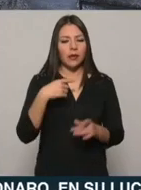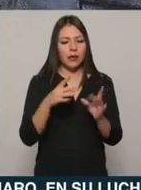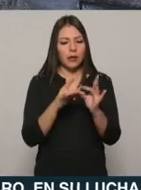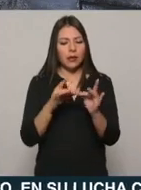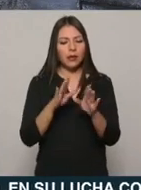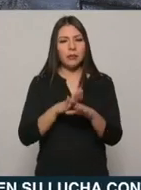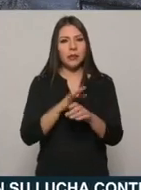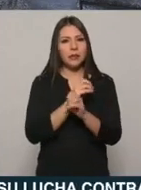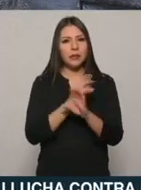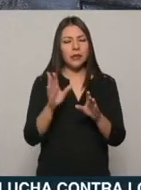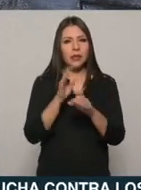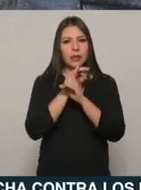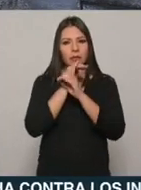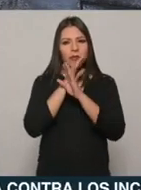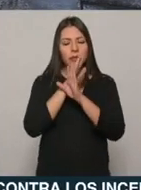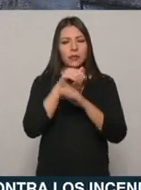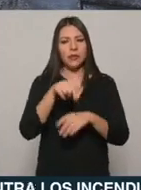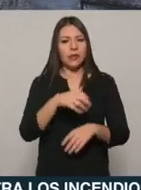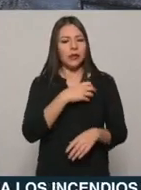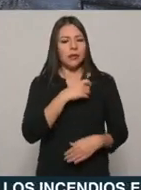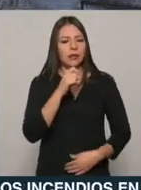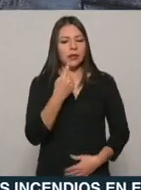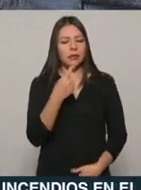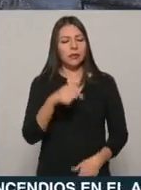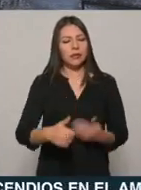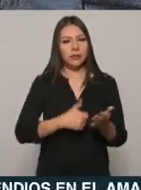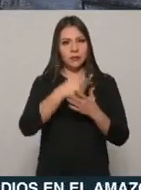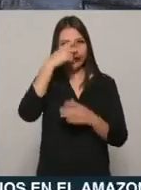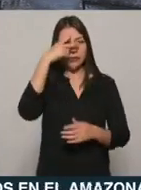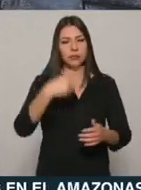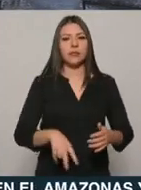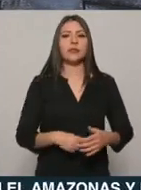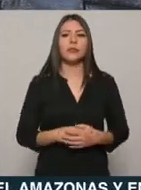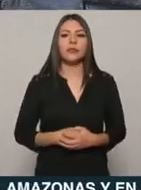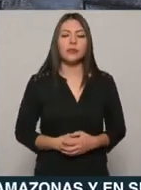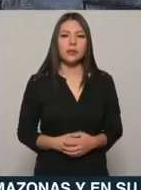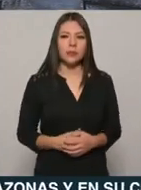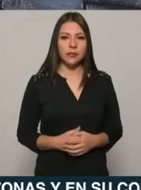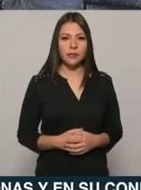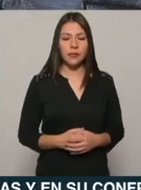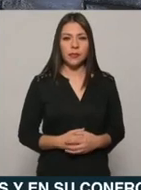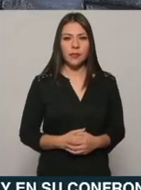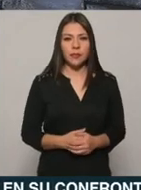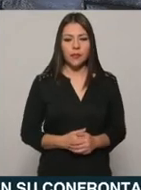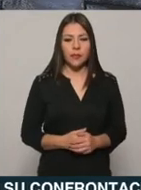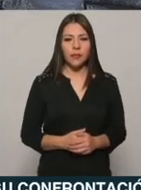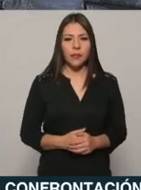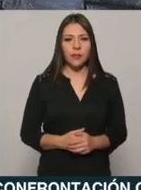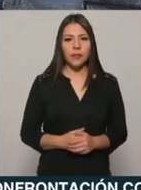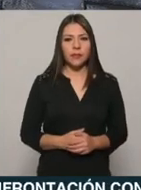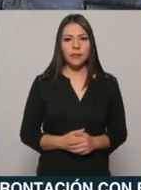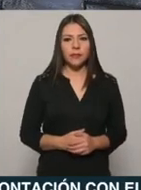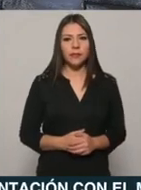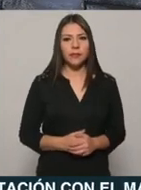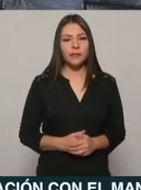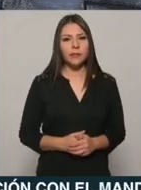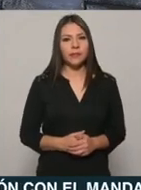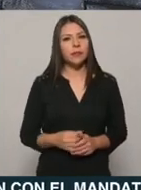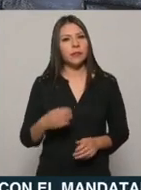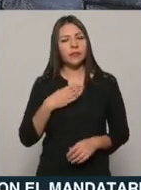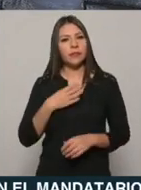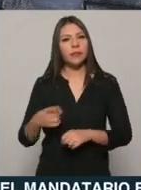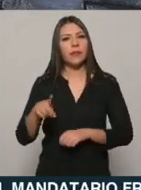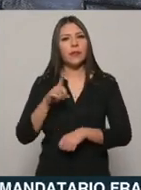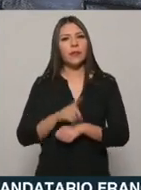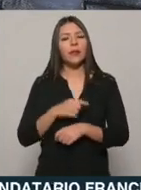directa la información a la audiencia de 21 Noticias aquí en la Ciudad de México. Muy buen día, Alejandra, platicarte y actualizarte